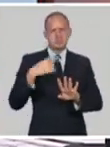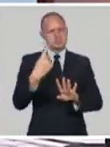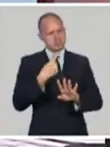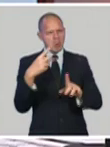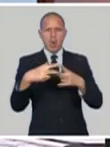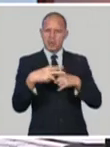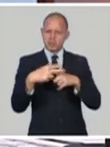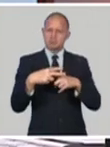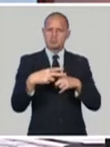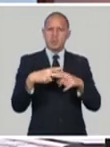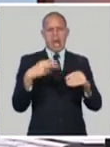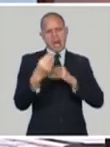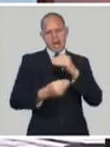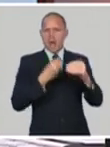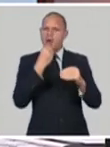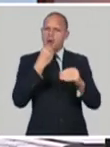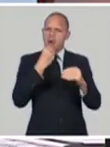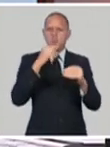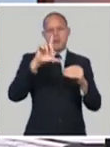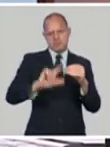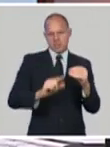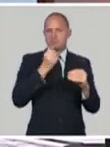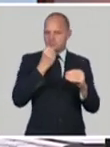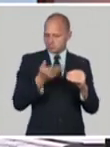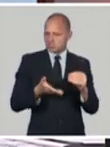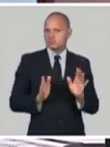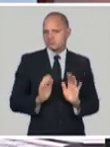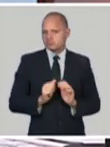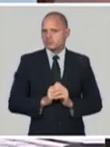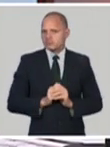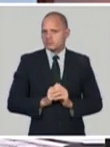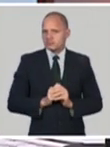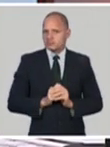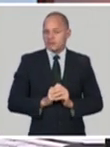mesa nos ayuda mucho en lo que vamos a discutir hoy.